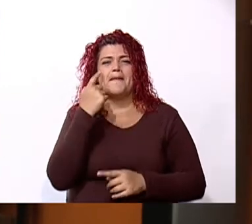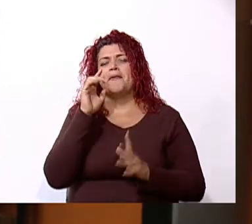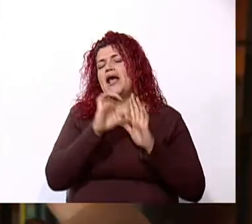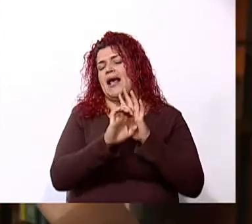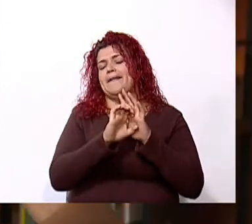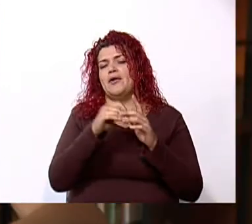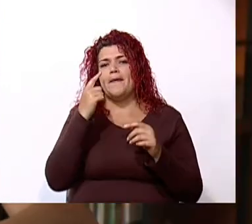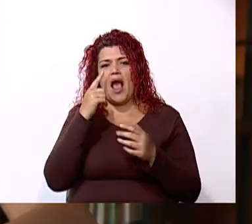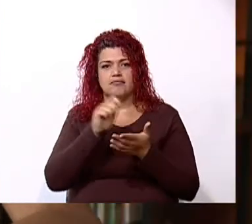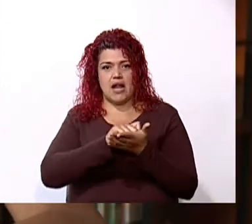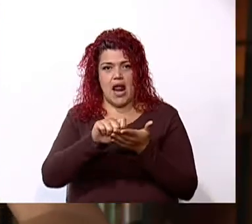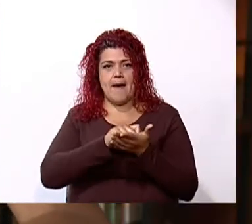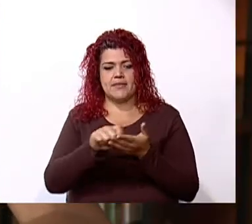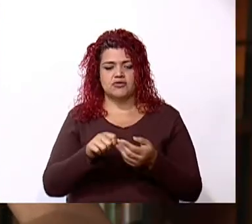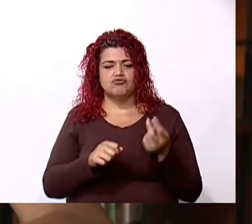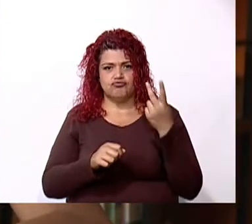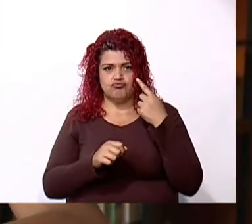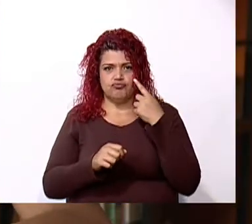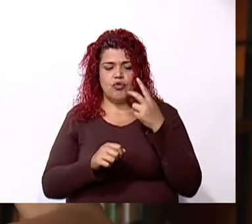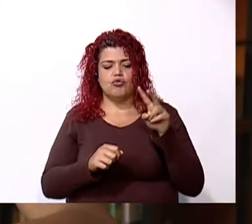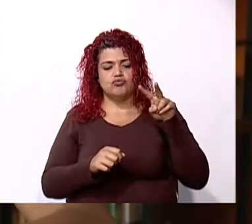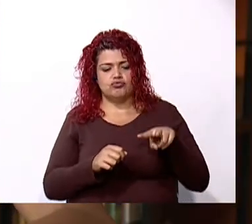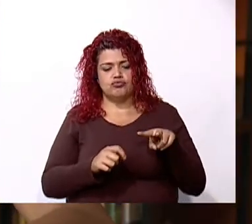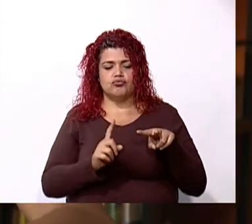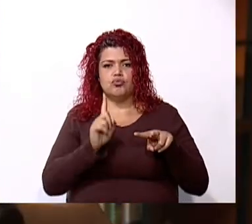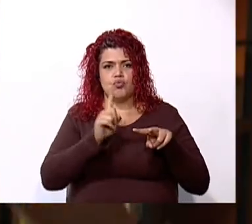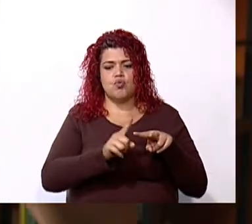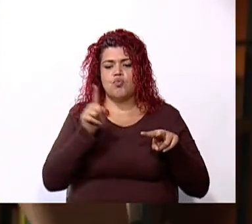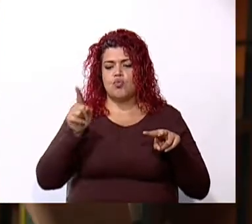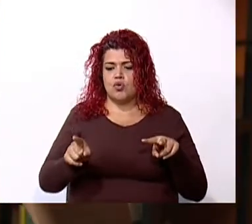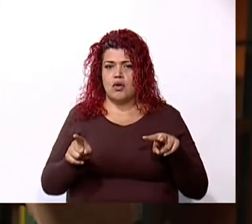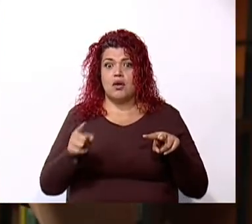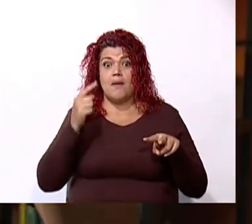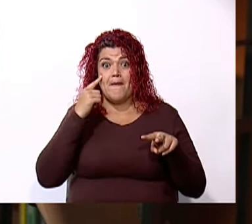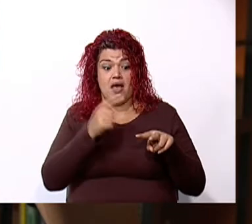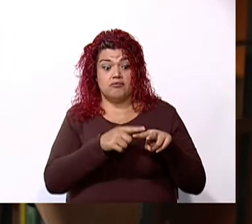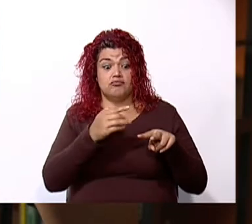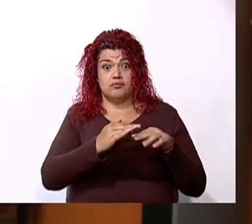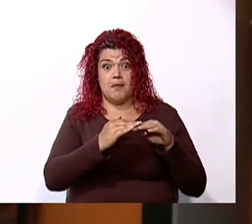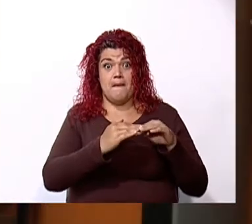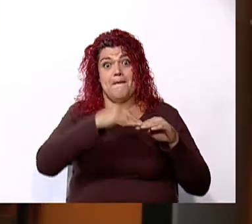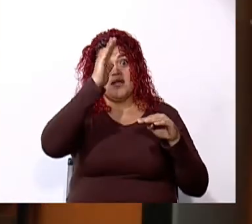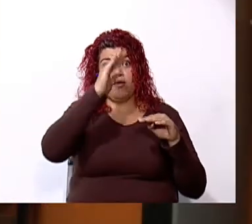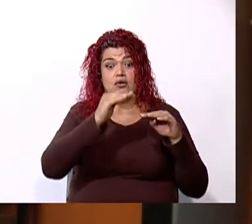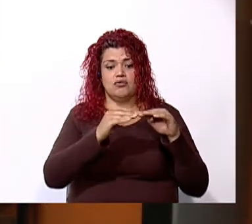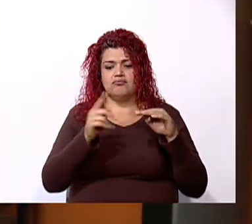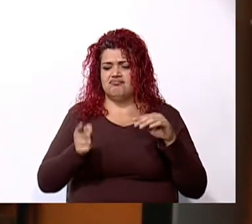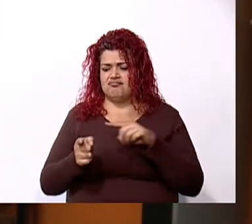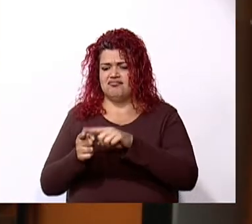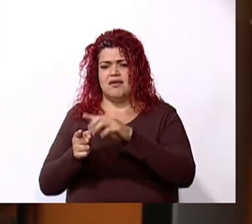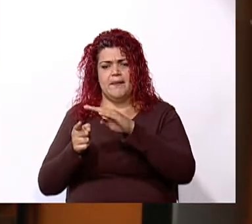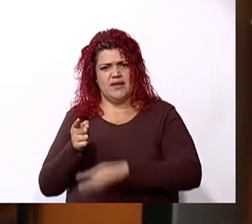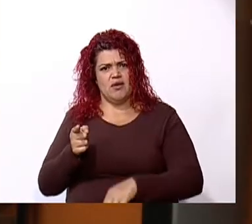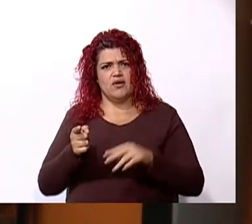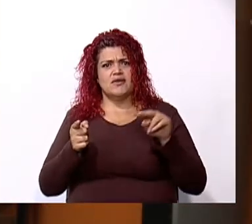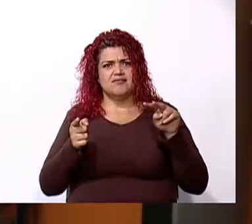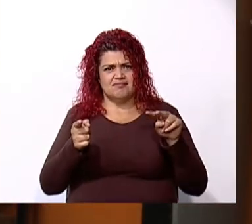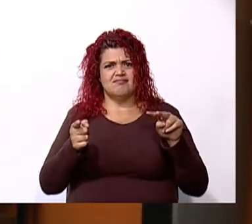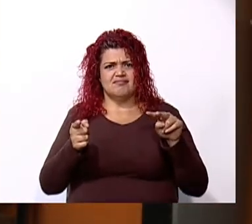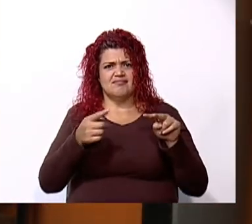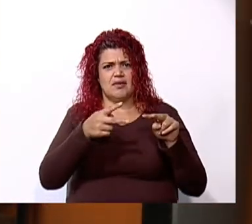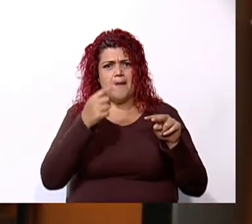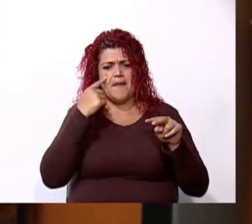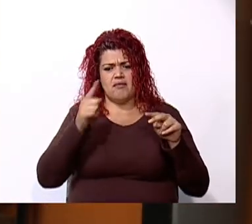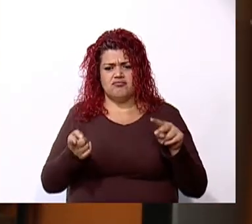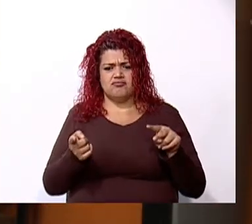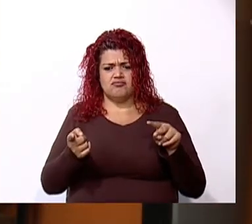este lado y ponemos este de este lado. Ven, en este lado hay mayor que en este lado. En cambio, si pasamos este aquí, en